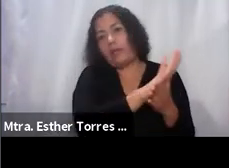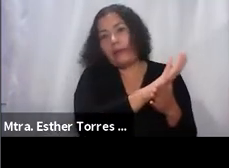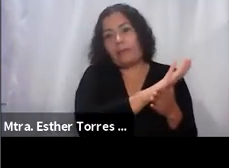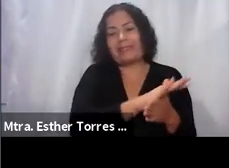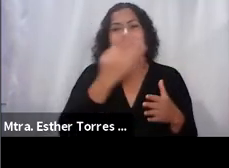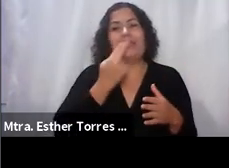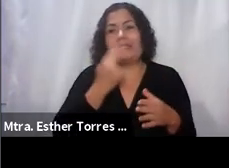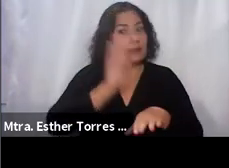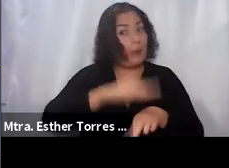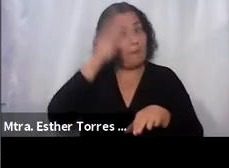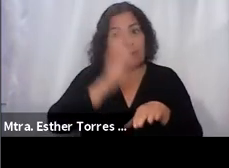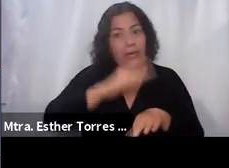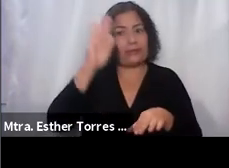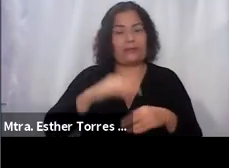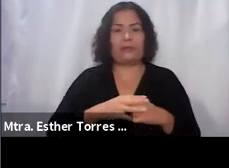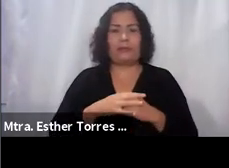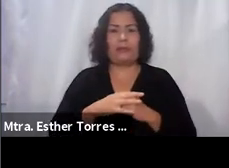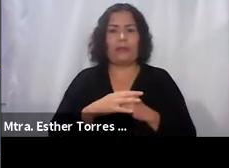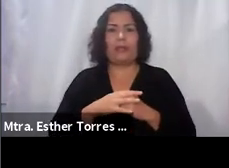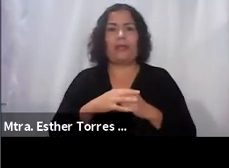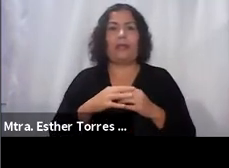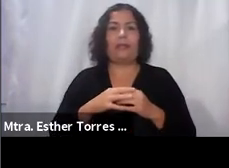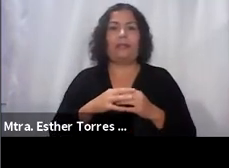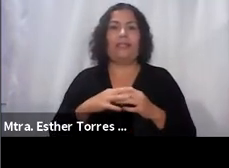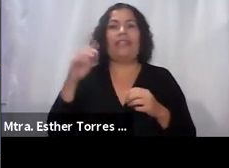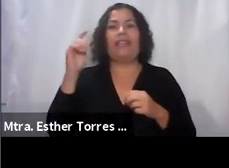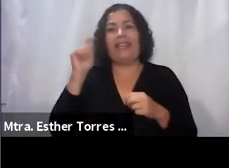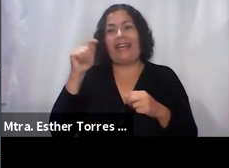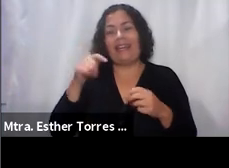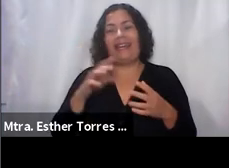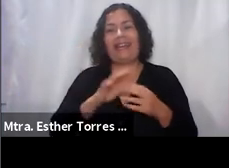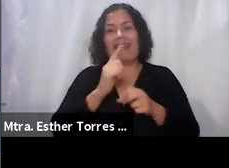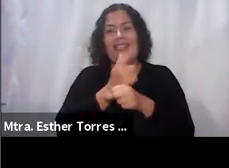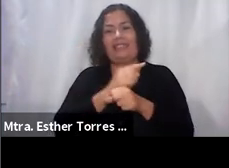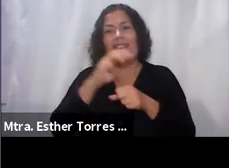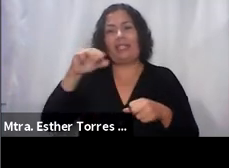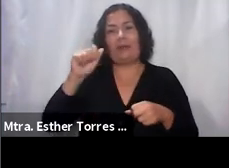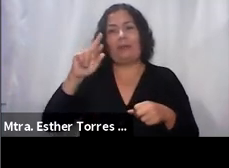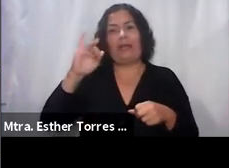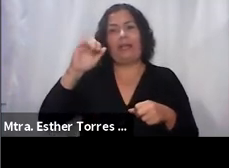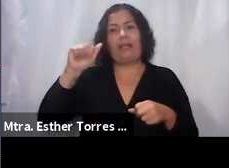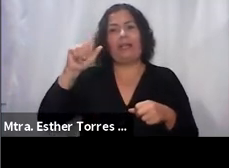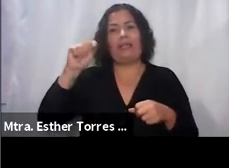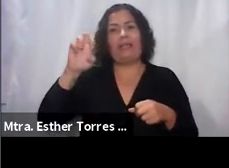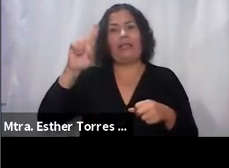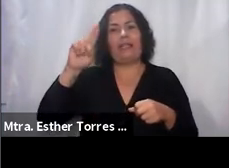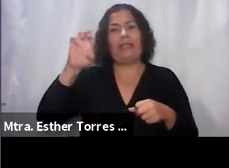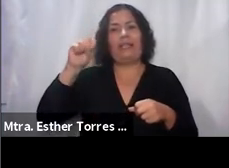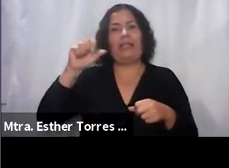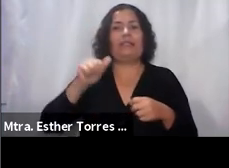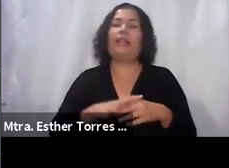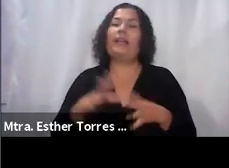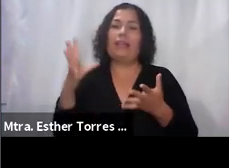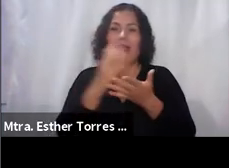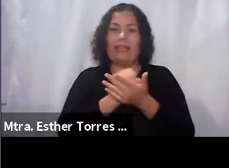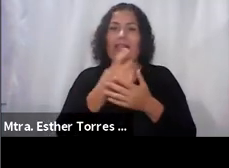bueno, aquí me lo ganó la licenciada María Teresa, ¿no? En decir que el año